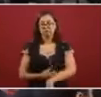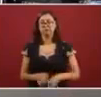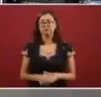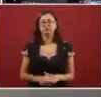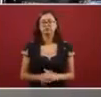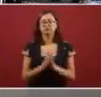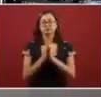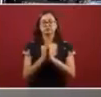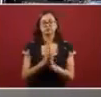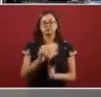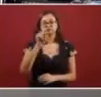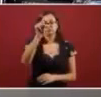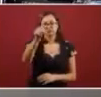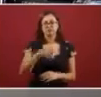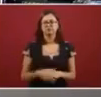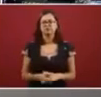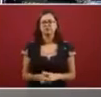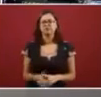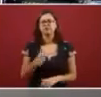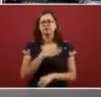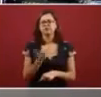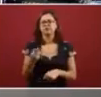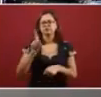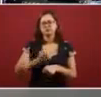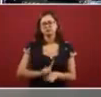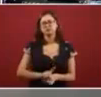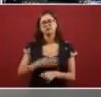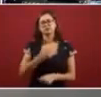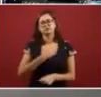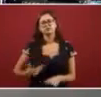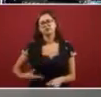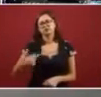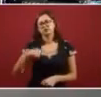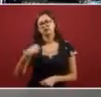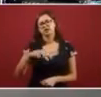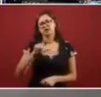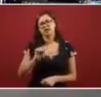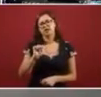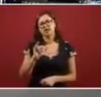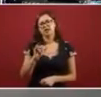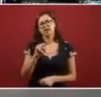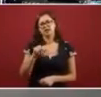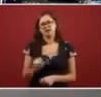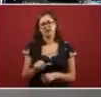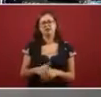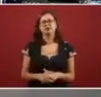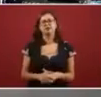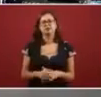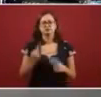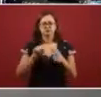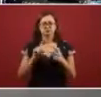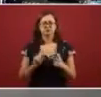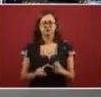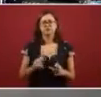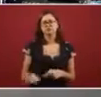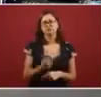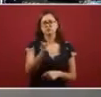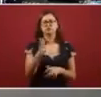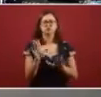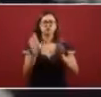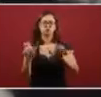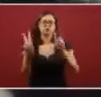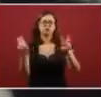Por favor. Buen día, presidente. Daviana Ley para Expreso. Yo le tengo 2 preguntas. La primera es en referencia a la migración. ¿Qué